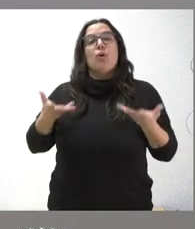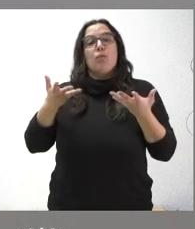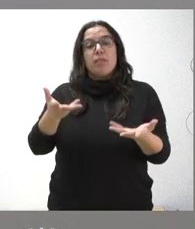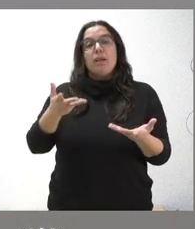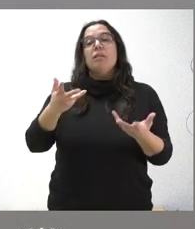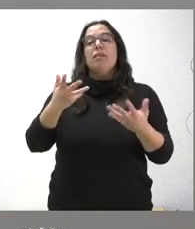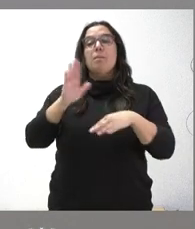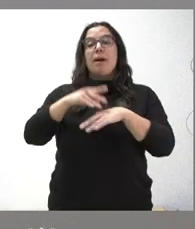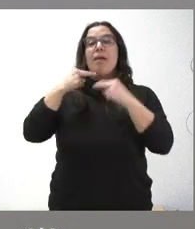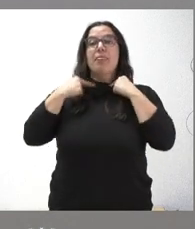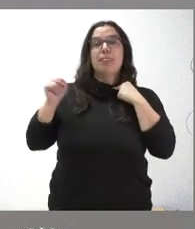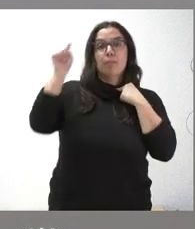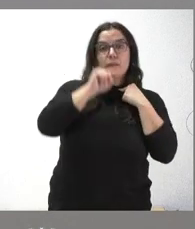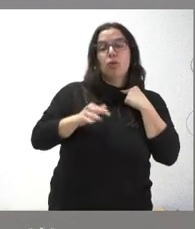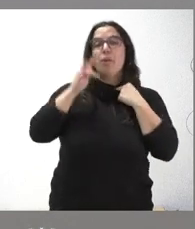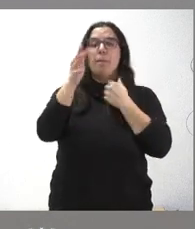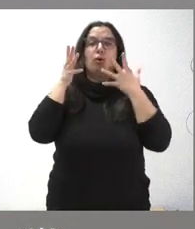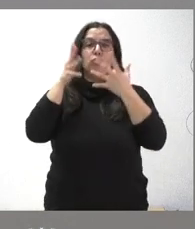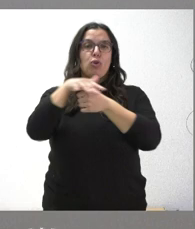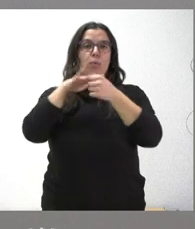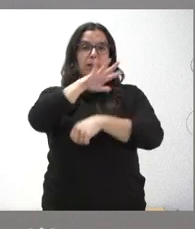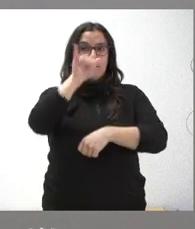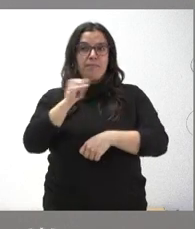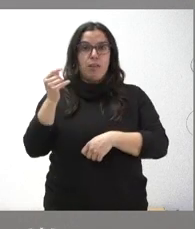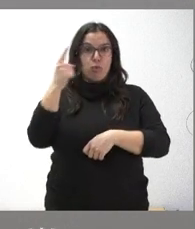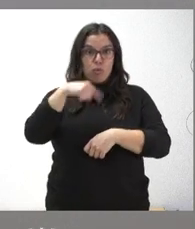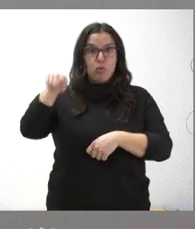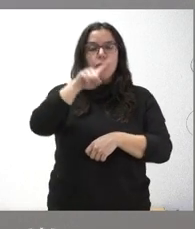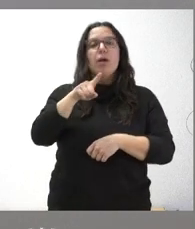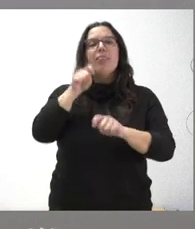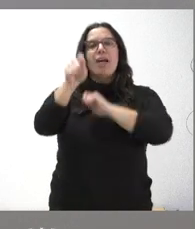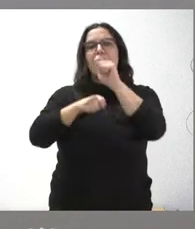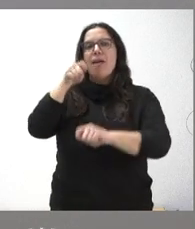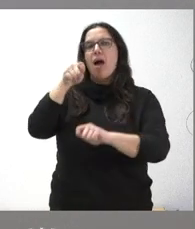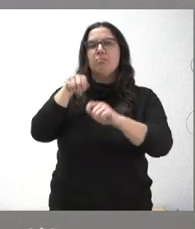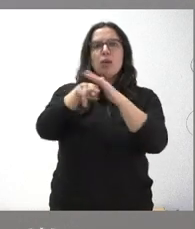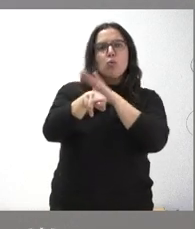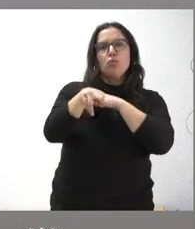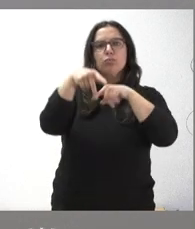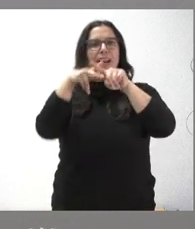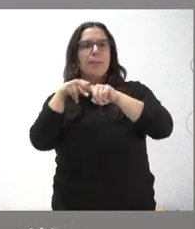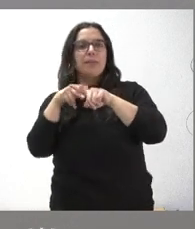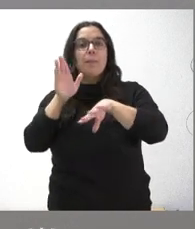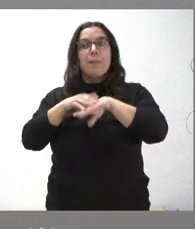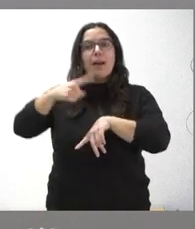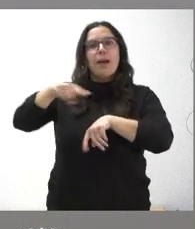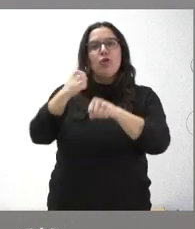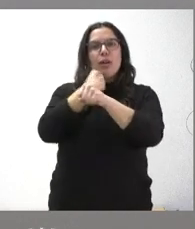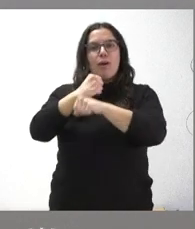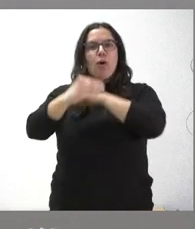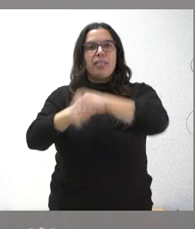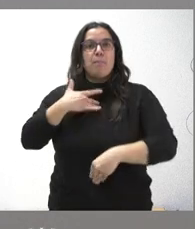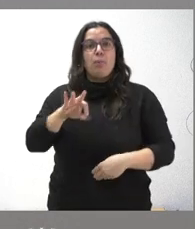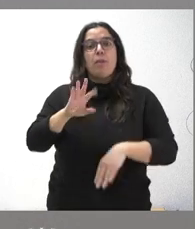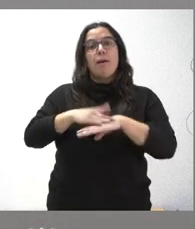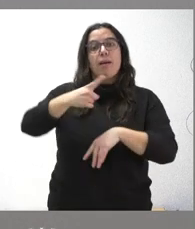diputaciones provinciales y del Consejo comarcal del bierzo medios e instrumentos para la realización de estas tareas y por tanto para que el